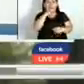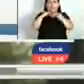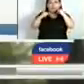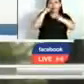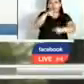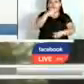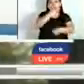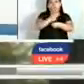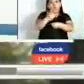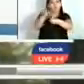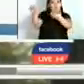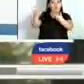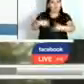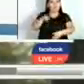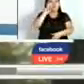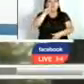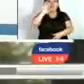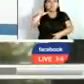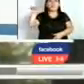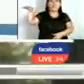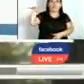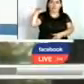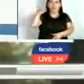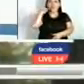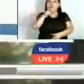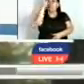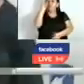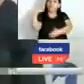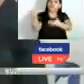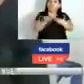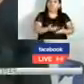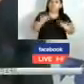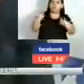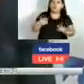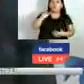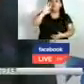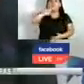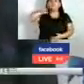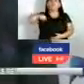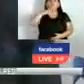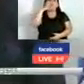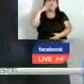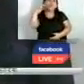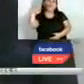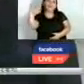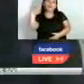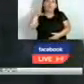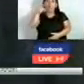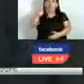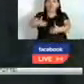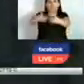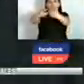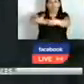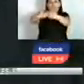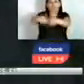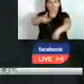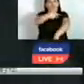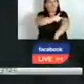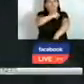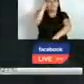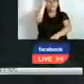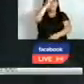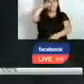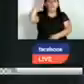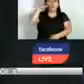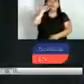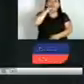estarán llegando el 15 de marzo. Guatemala también aguarda 4 millones de dosis de Sputnik V procedentes de Rusia